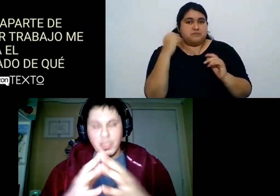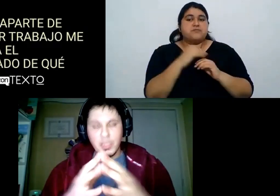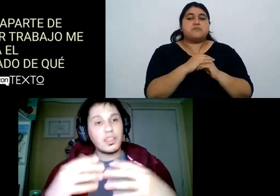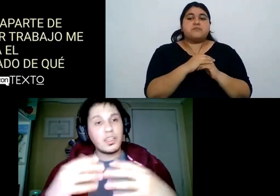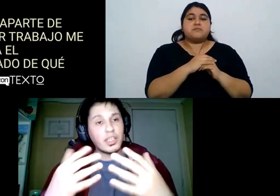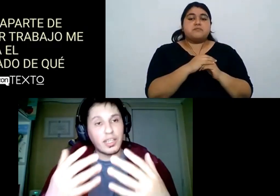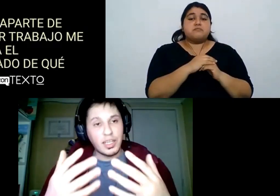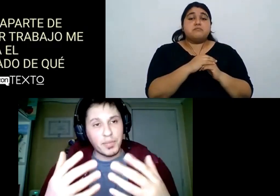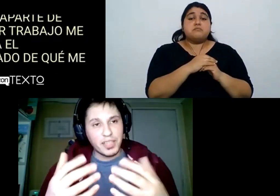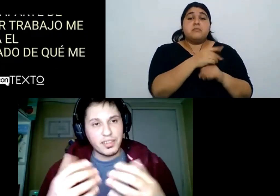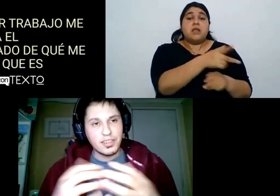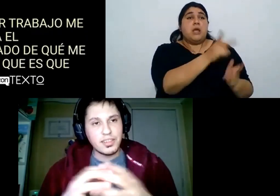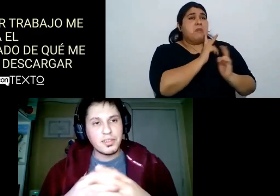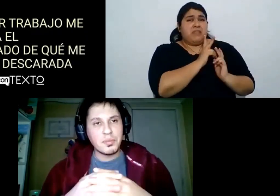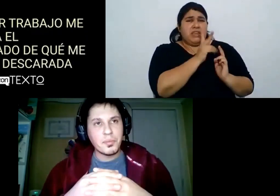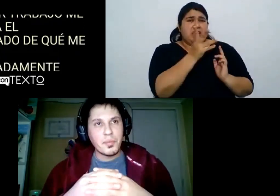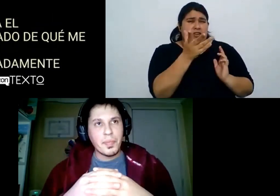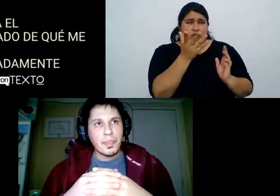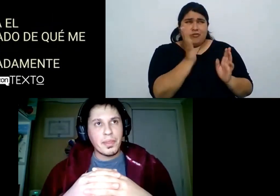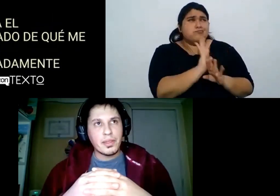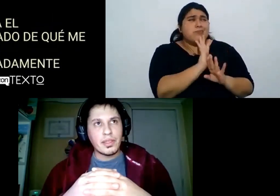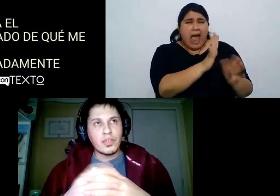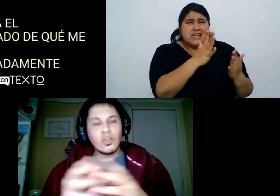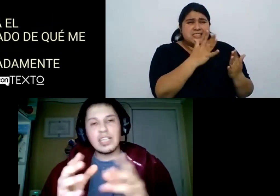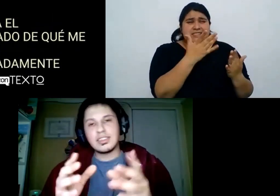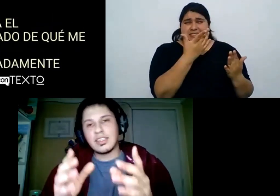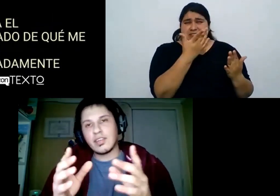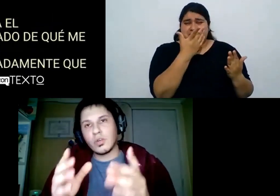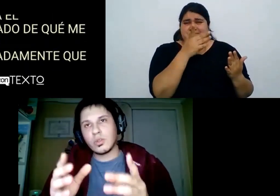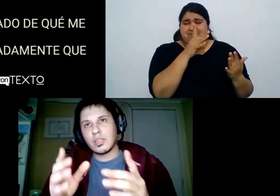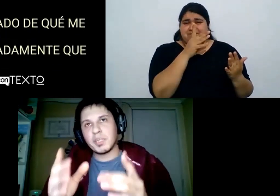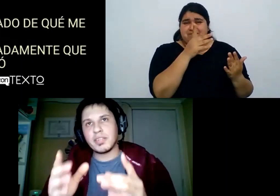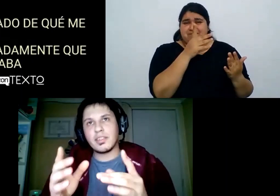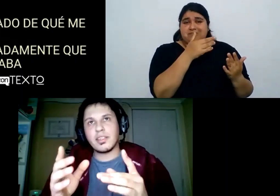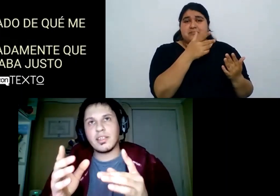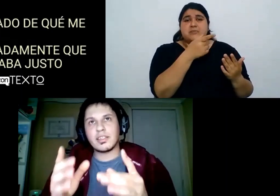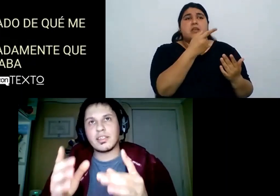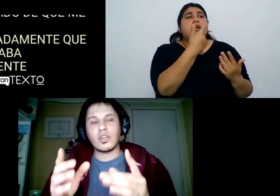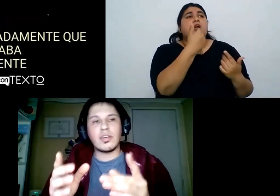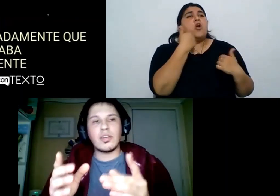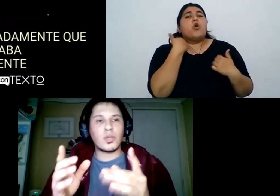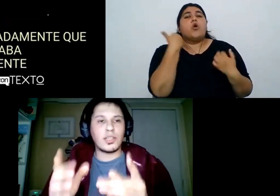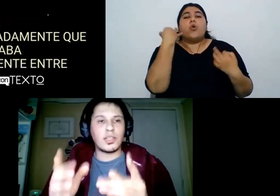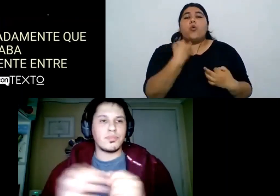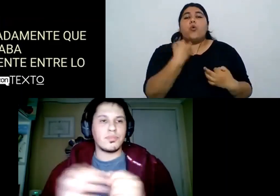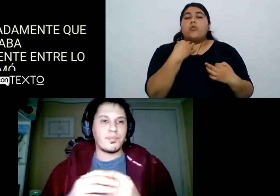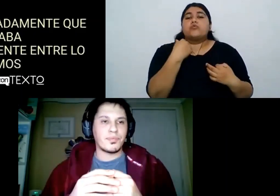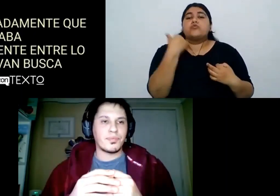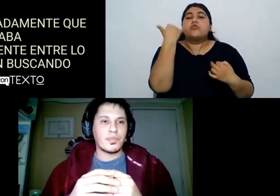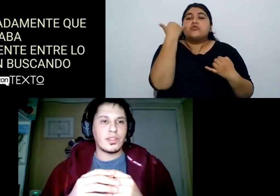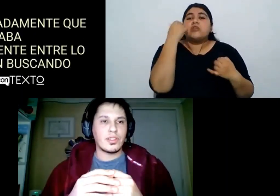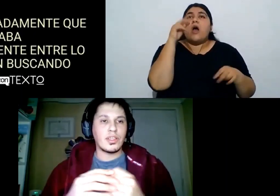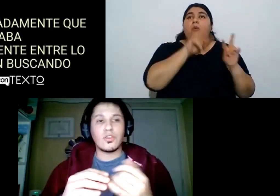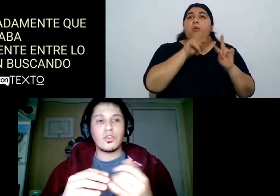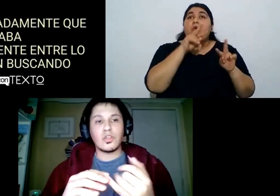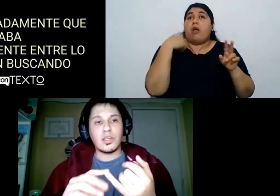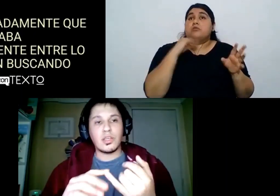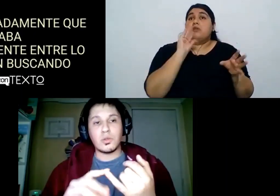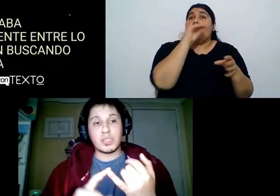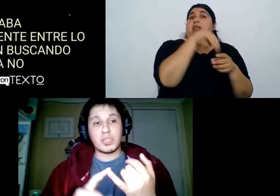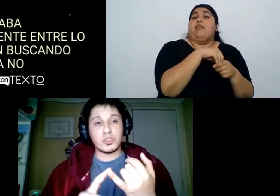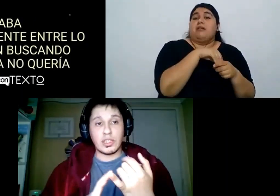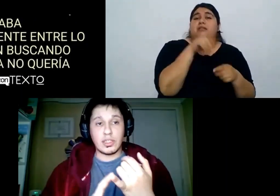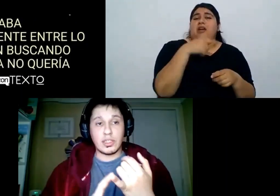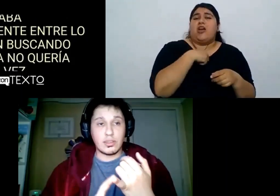me dijeron descaradamente que yo calzaba justamente entre lo que iban buscando, que ellos no querían